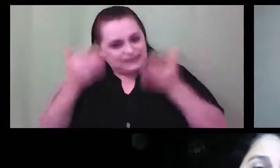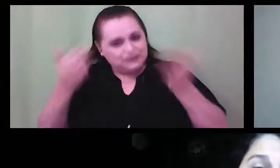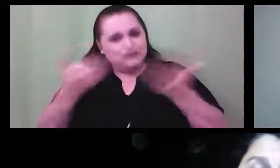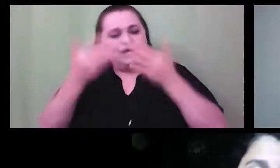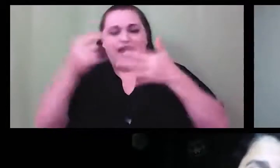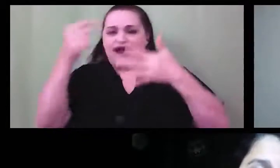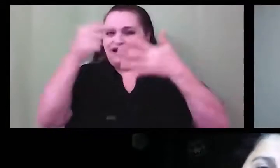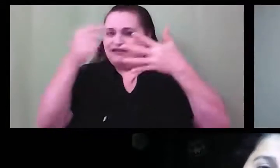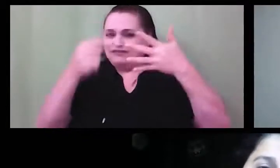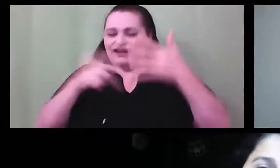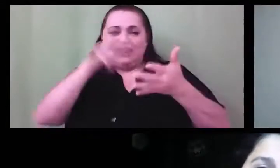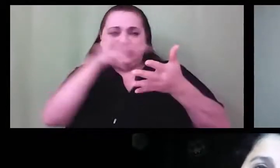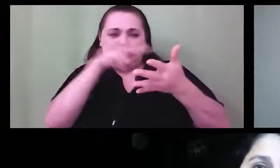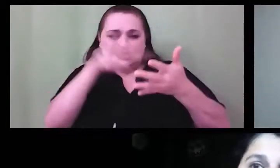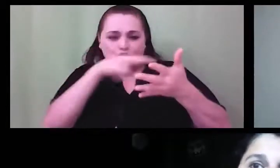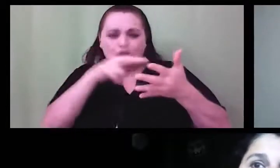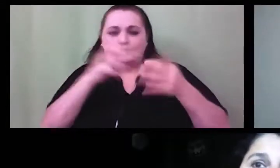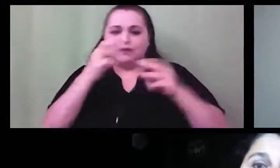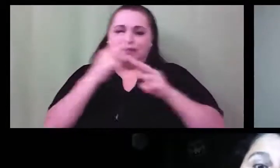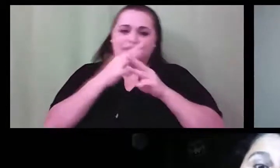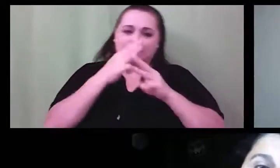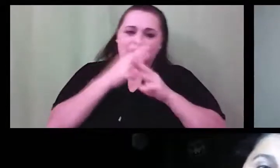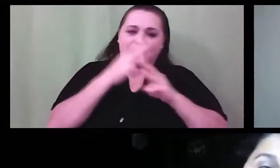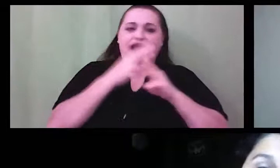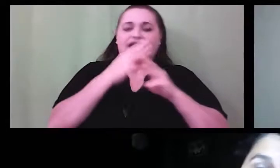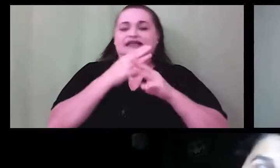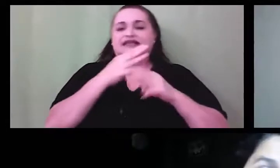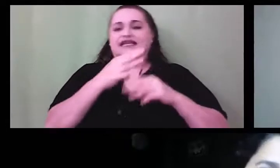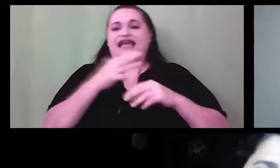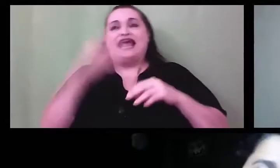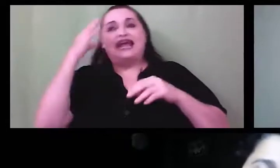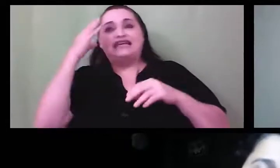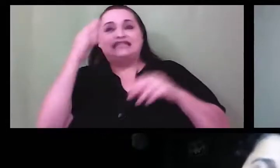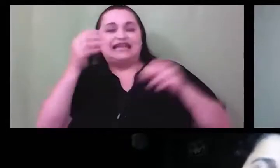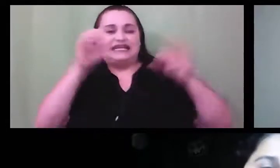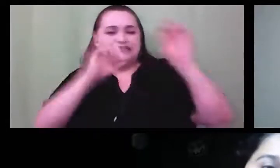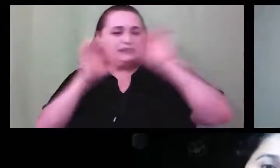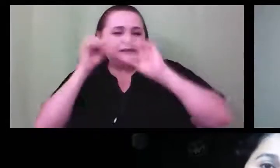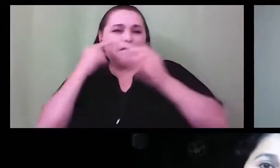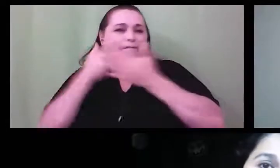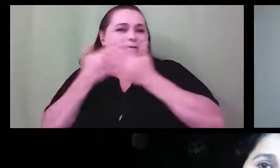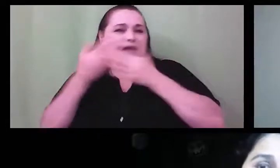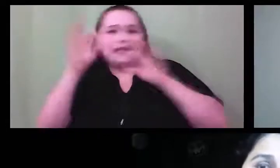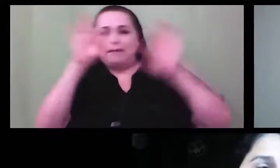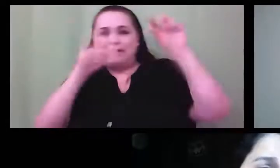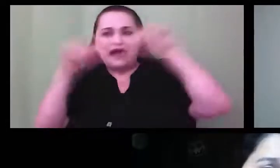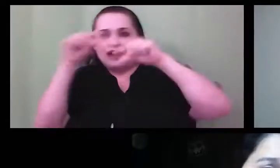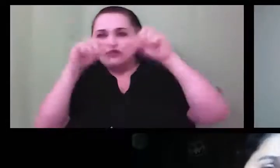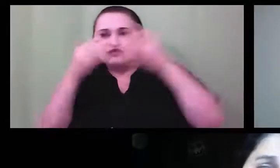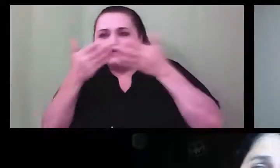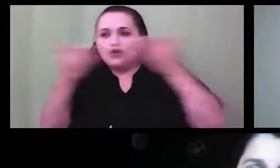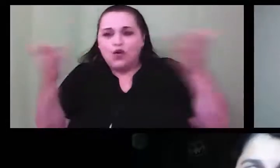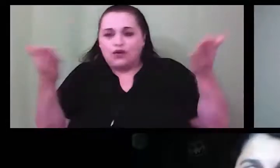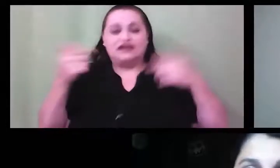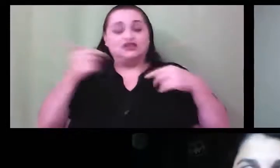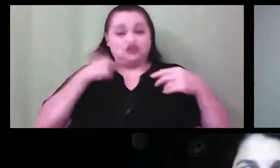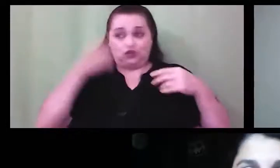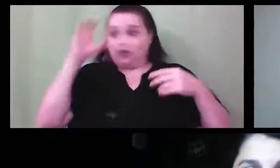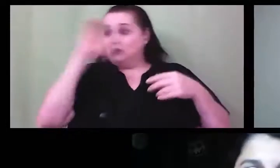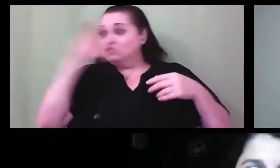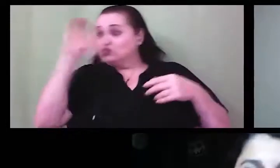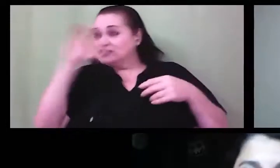lo que era la lectura, las matemáticas, hacer experimentos y cosas así, que yo buscaba como